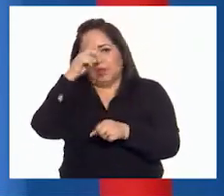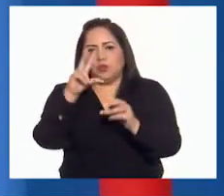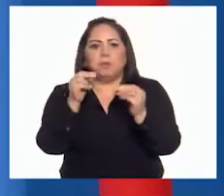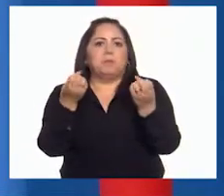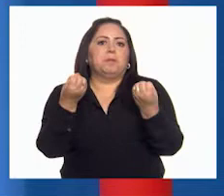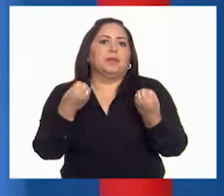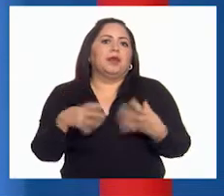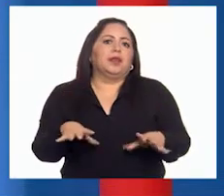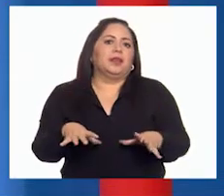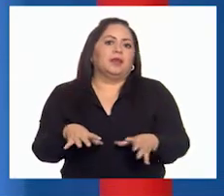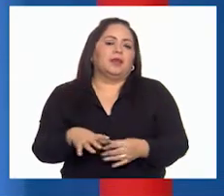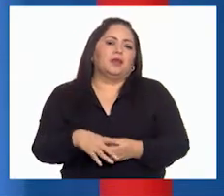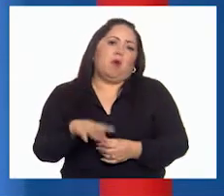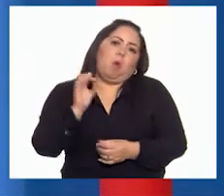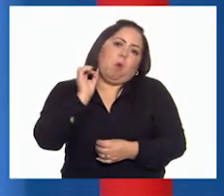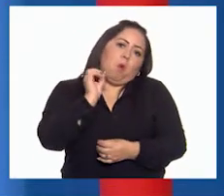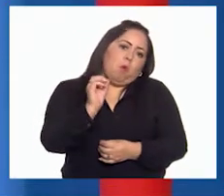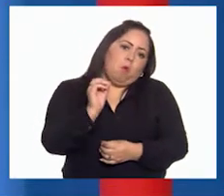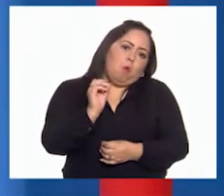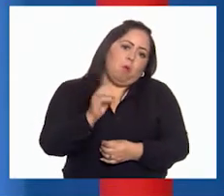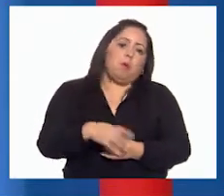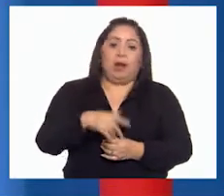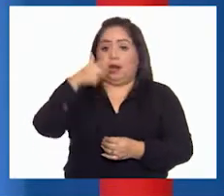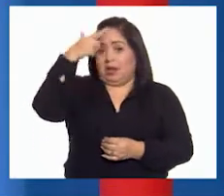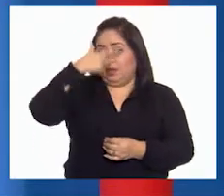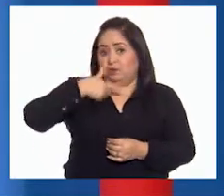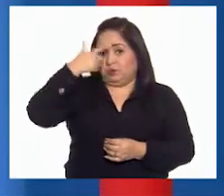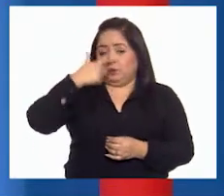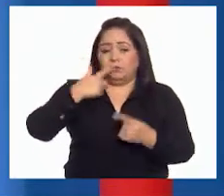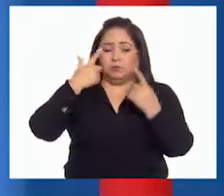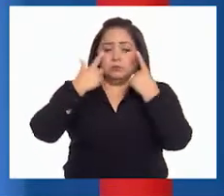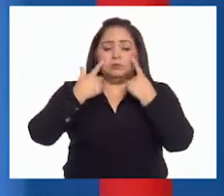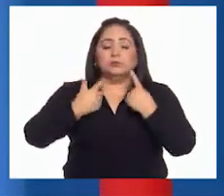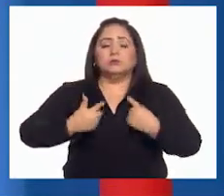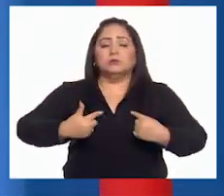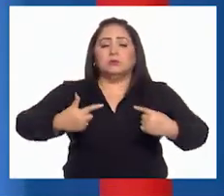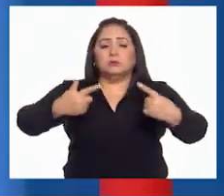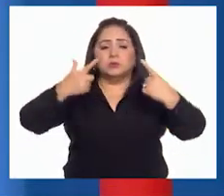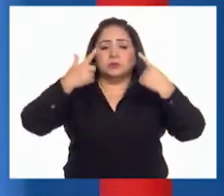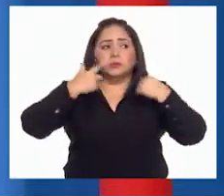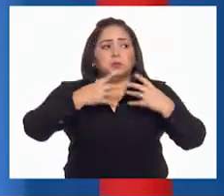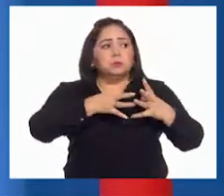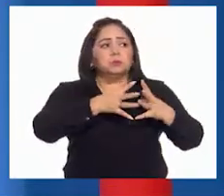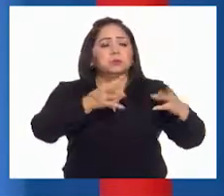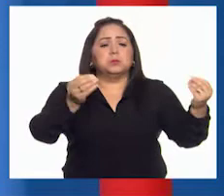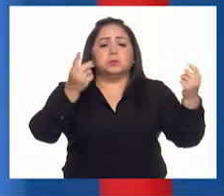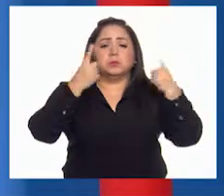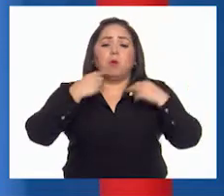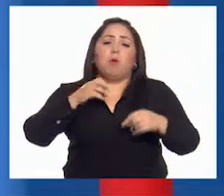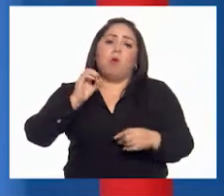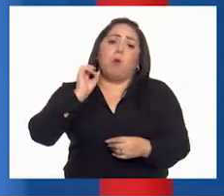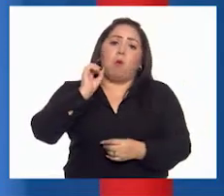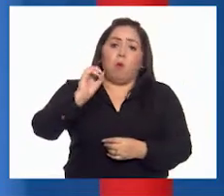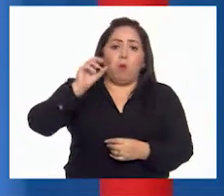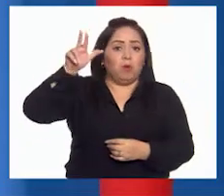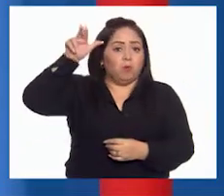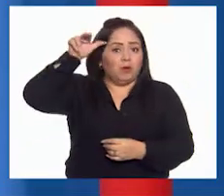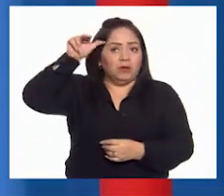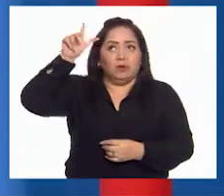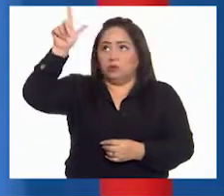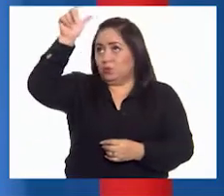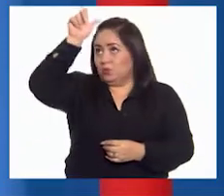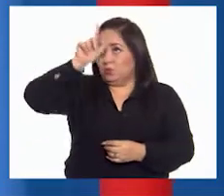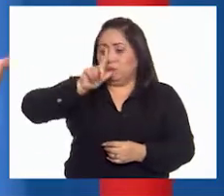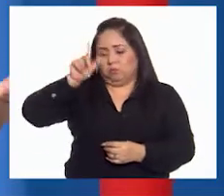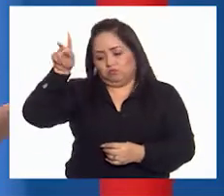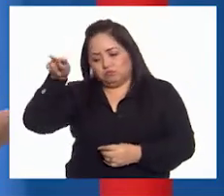perderla. O la noche lloraba su ausencia. O el conejo de la luna